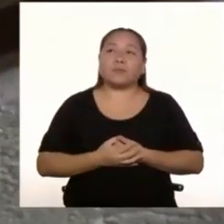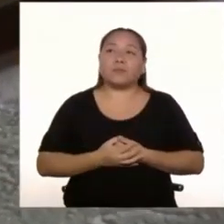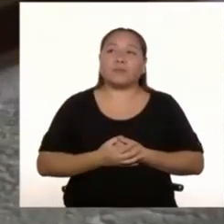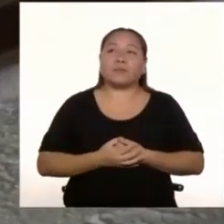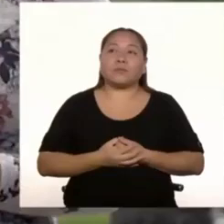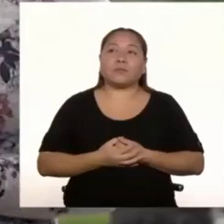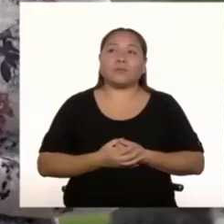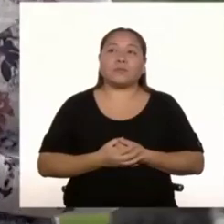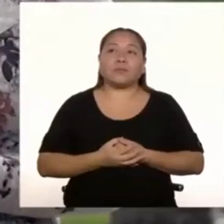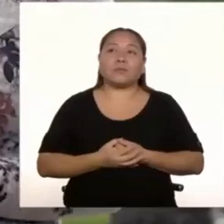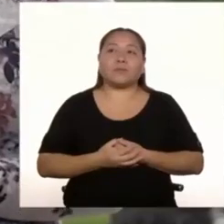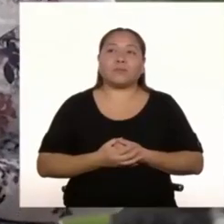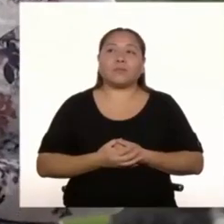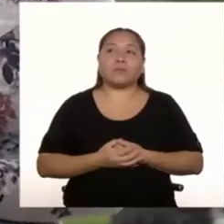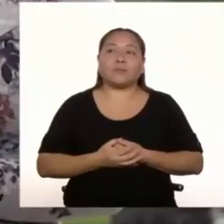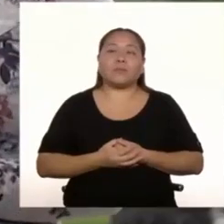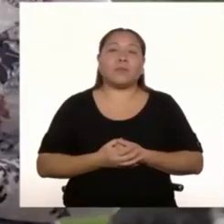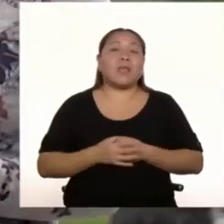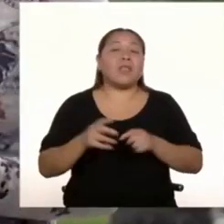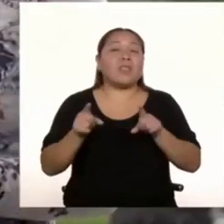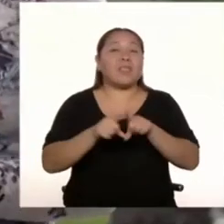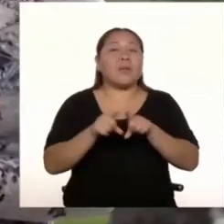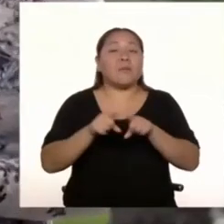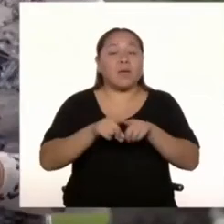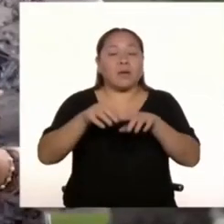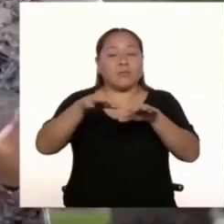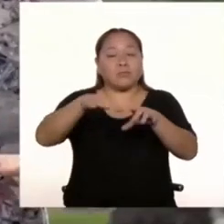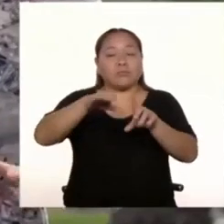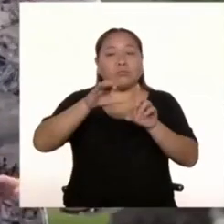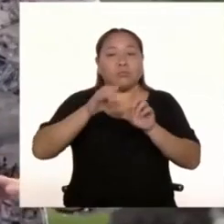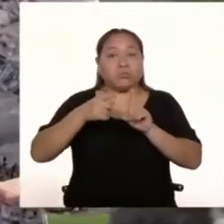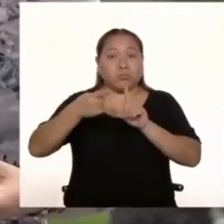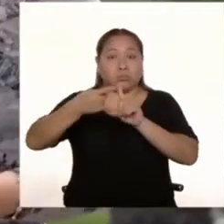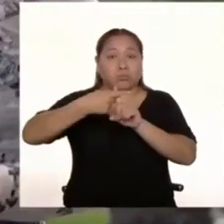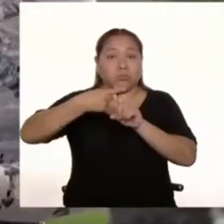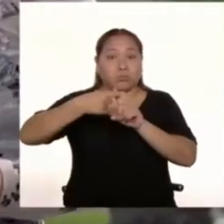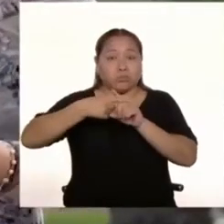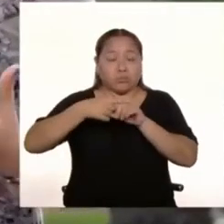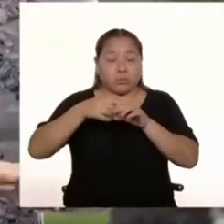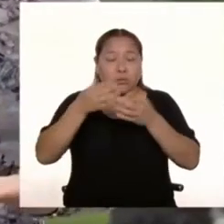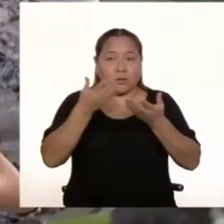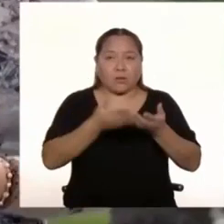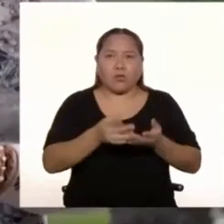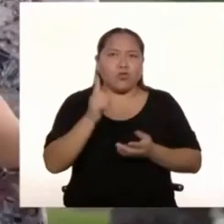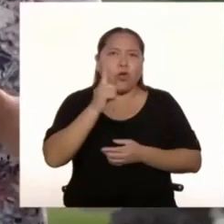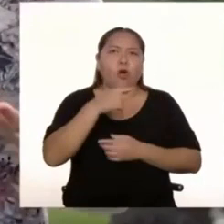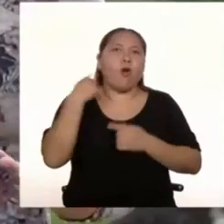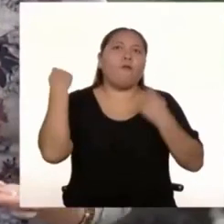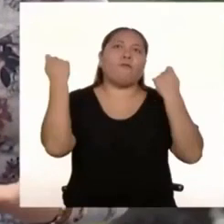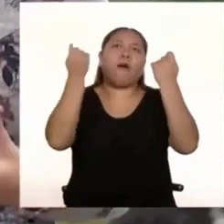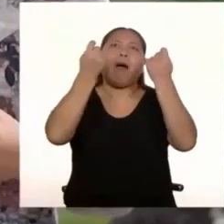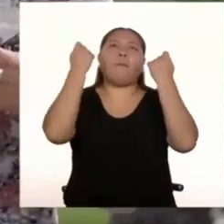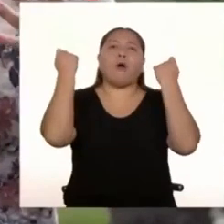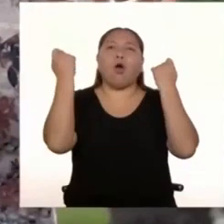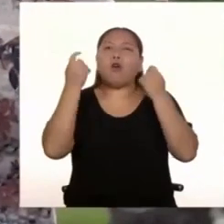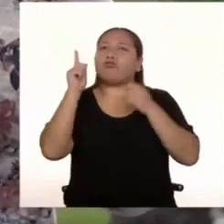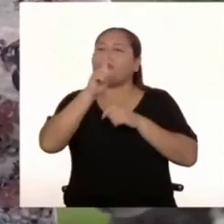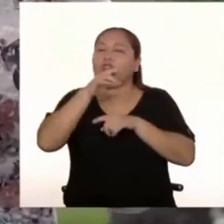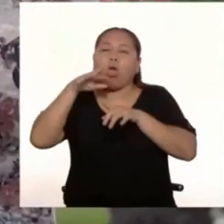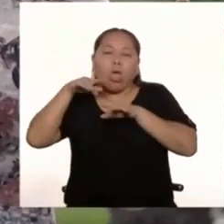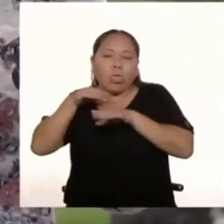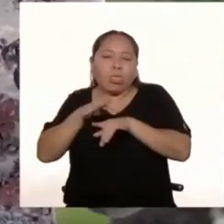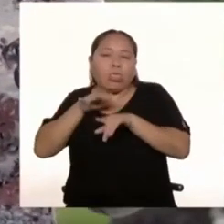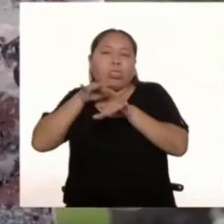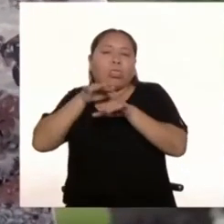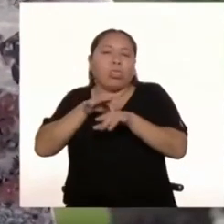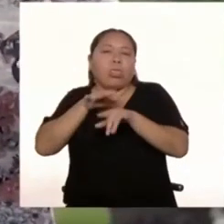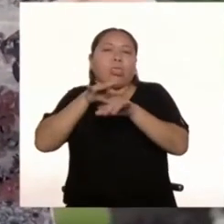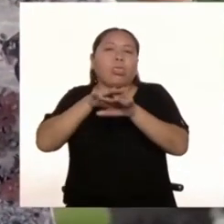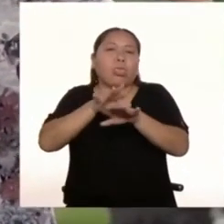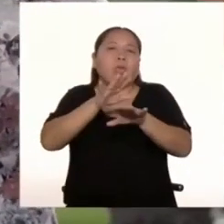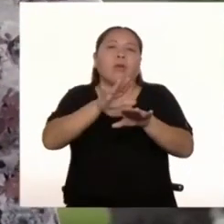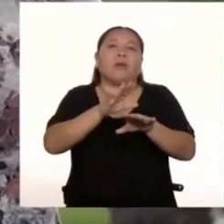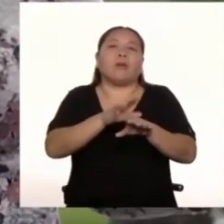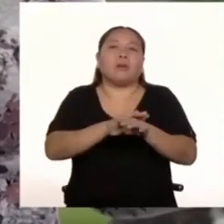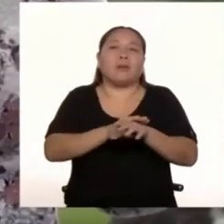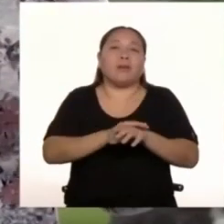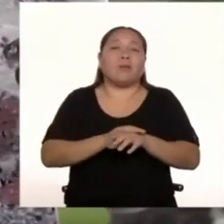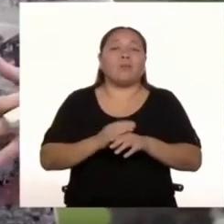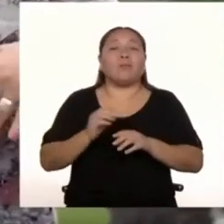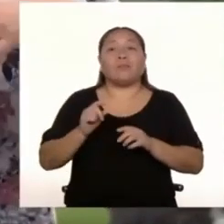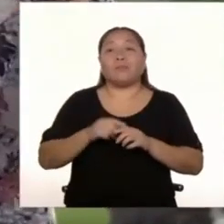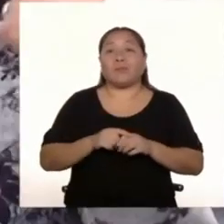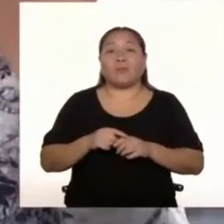Hay también funerales que no fueron famosos ni tan reconocidos como en el caso de los